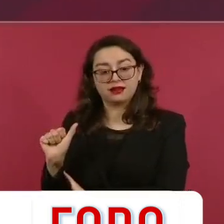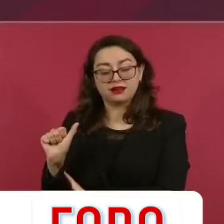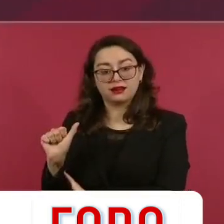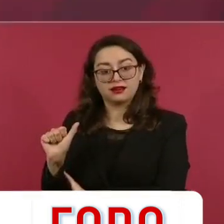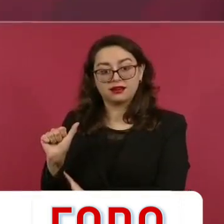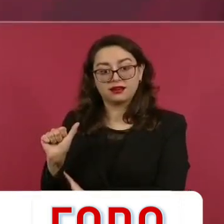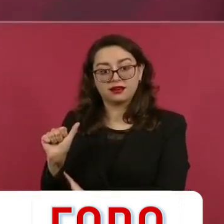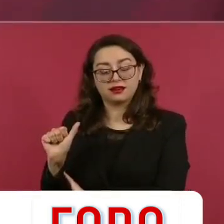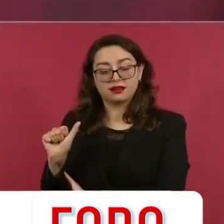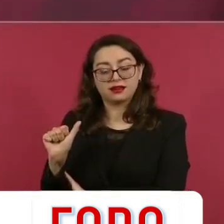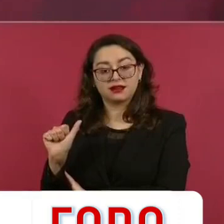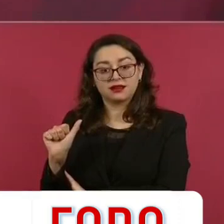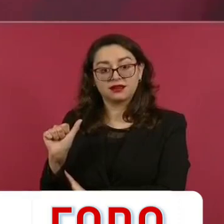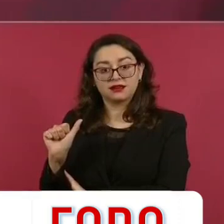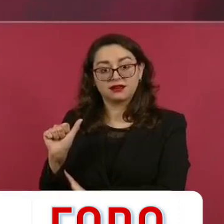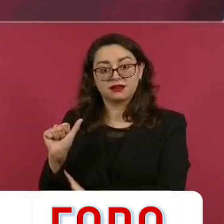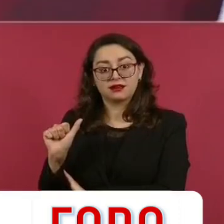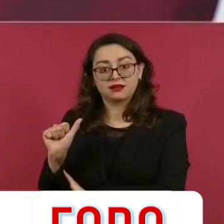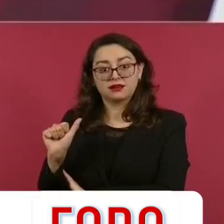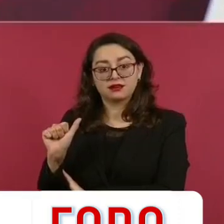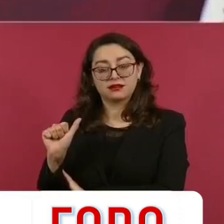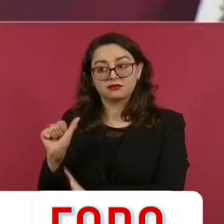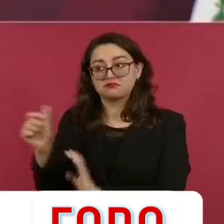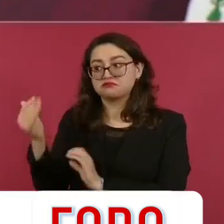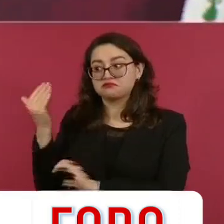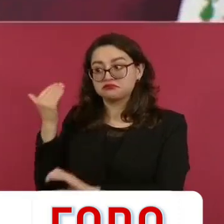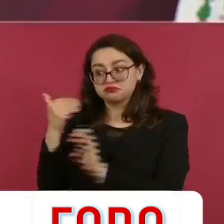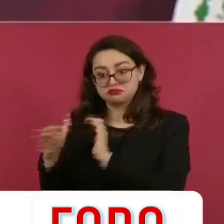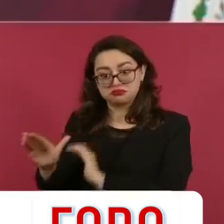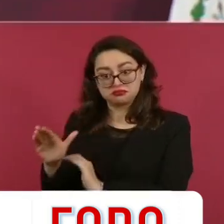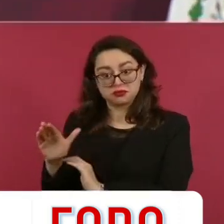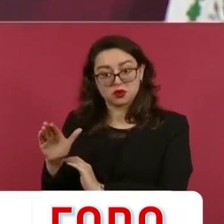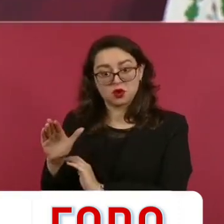a las organizaciones